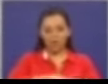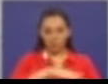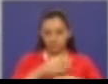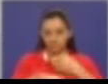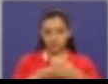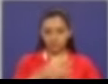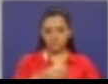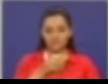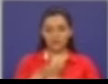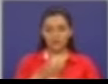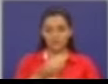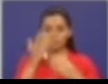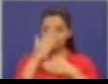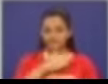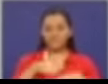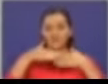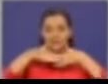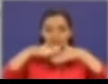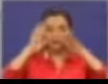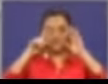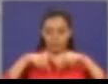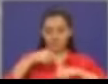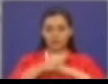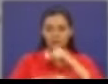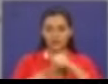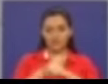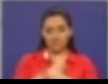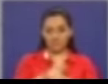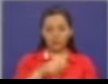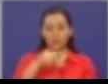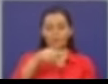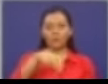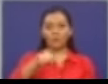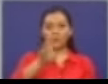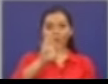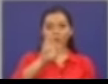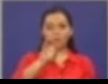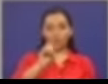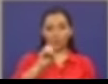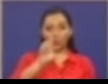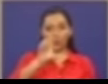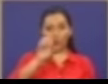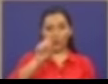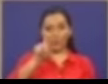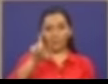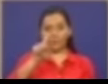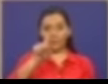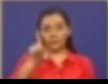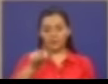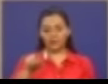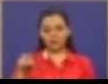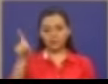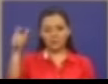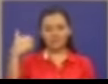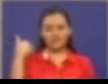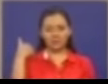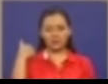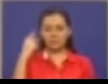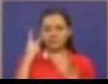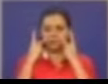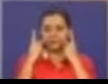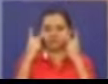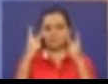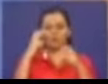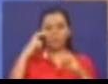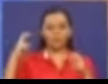va a estar para diciembre de este año, porque Puerto López se ha convertido en un punto turístico, de atractivo turístico a nivel